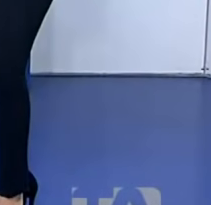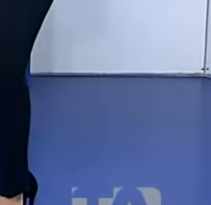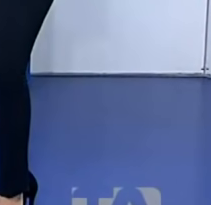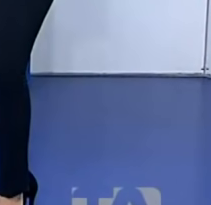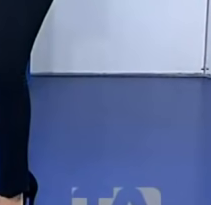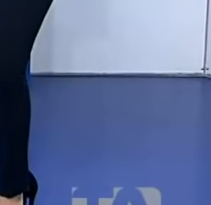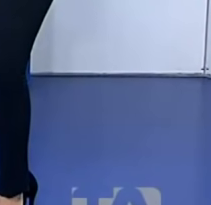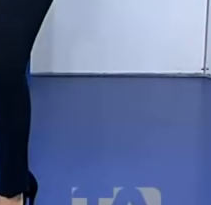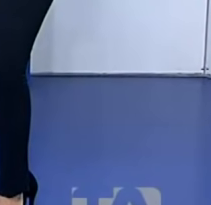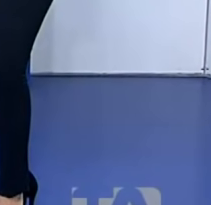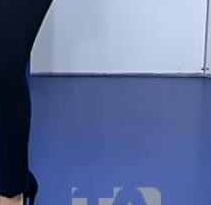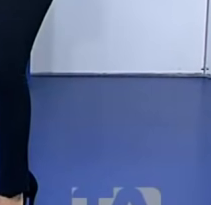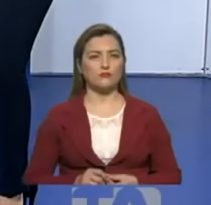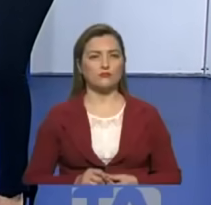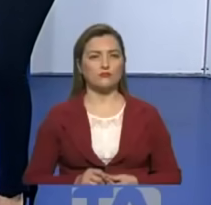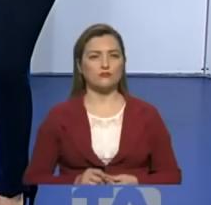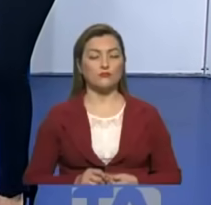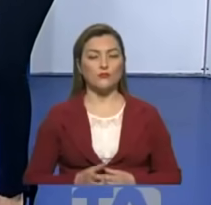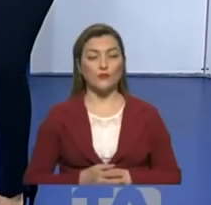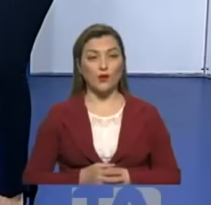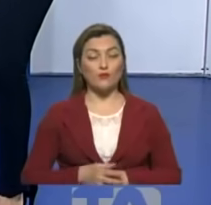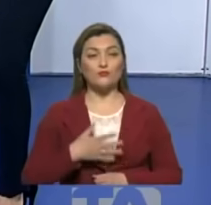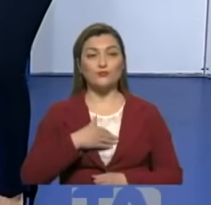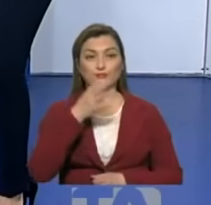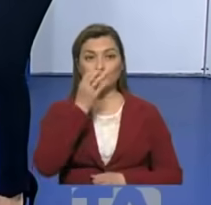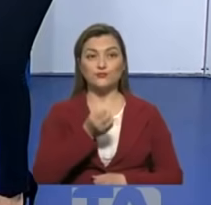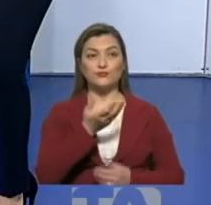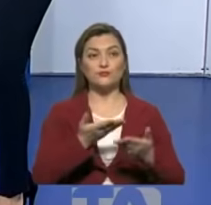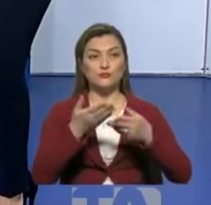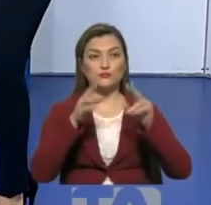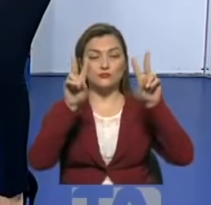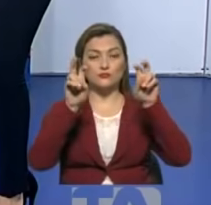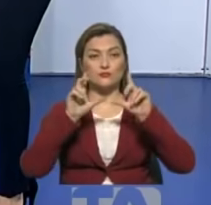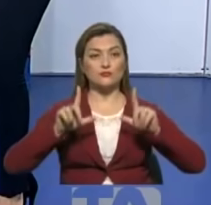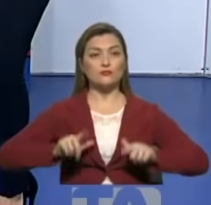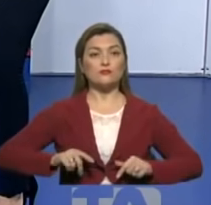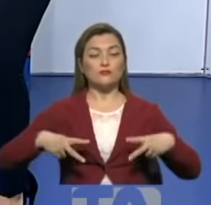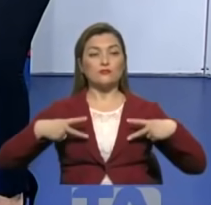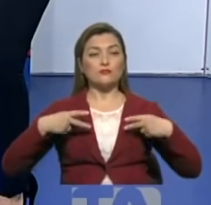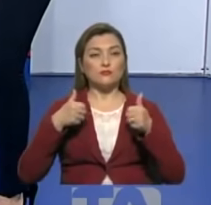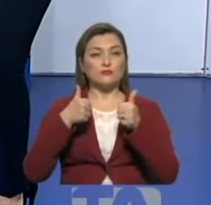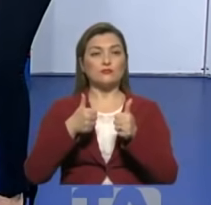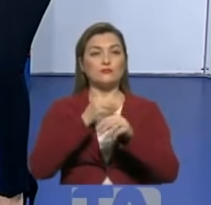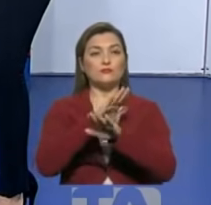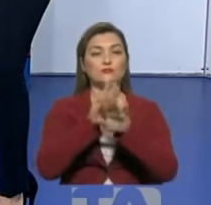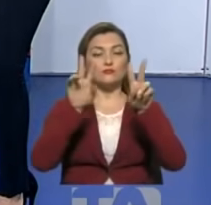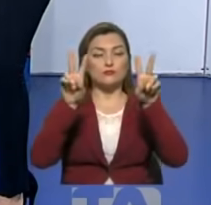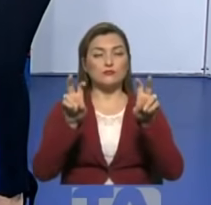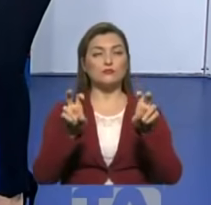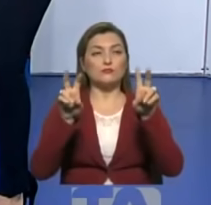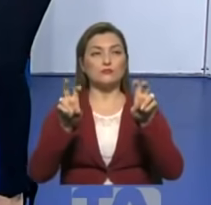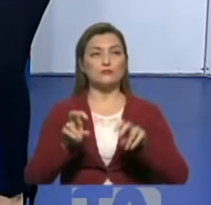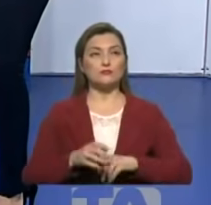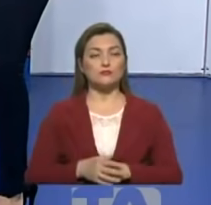¿Qué tal, amigos televidentes? Muy buenos días, bienvenidos como cada jueves a su segmento de salud Vive Bien. Hoy vamos a hablar sobre el